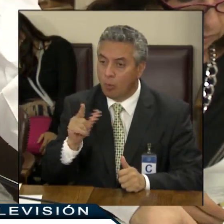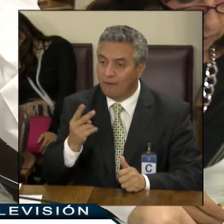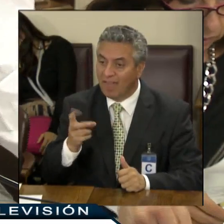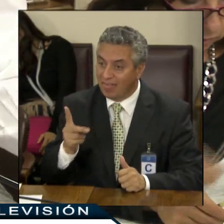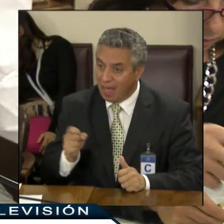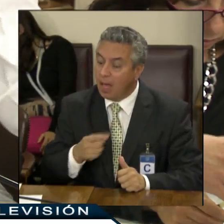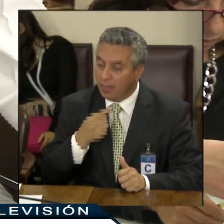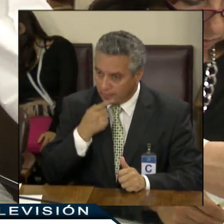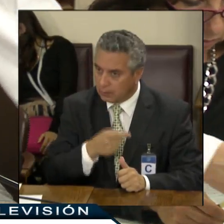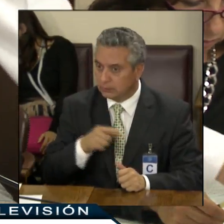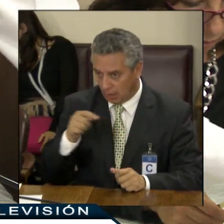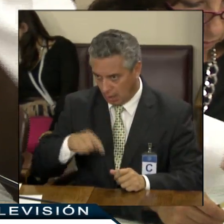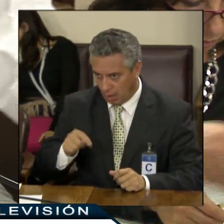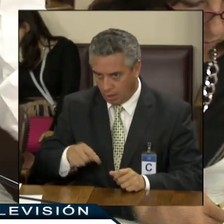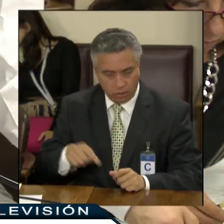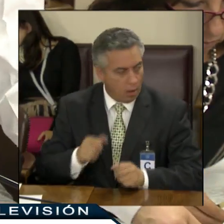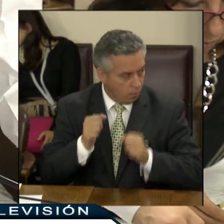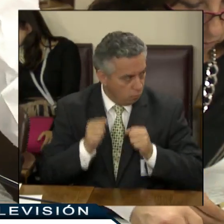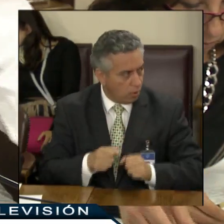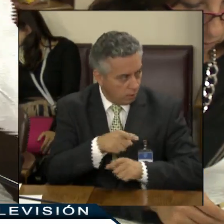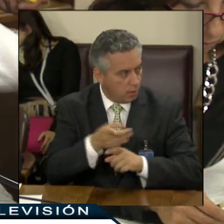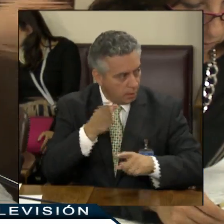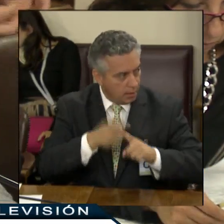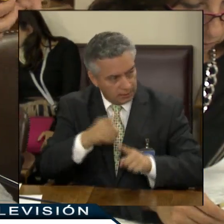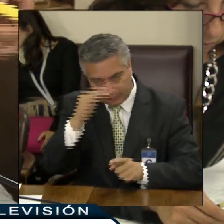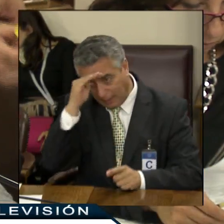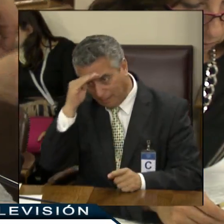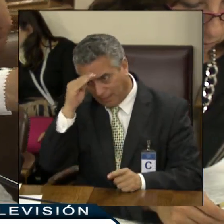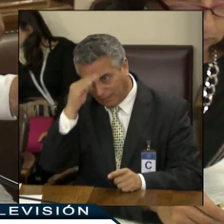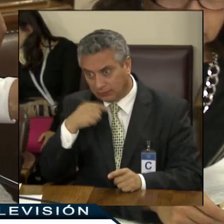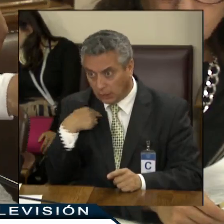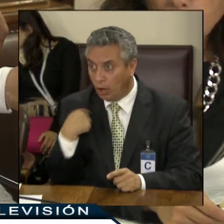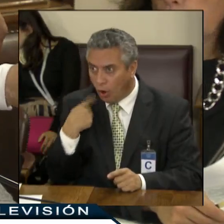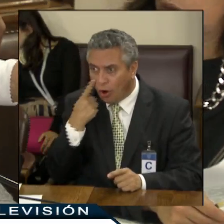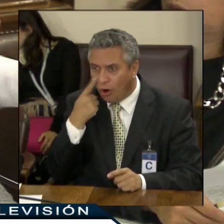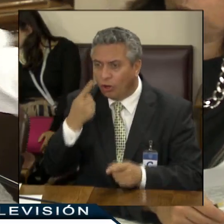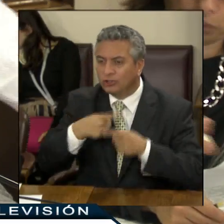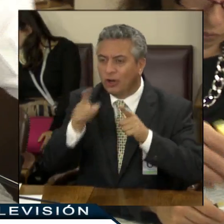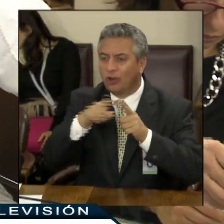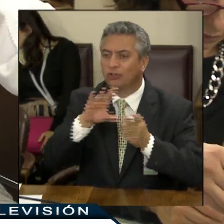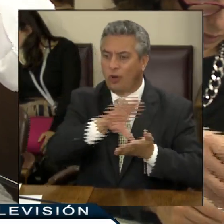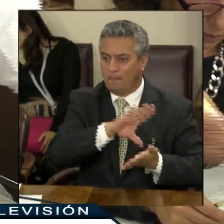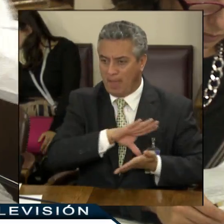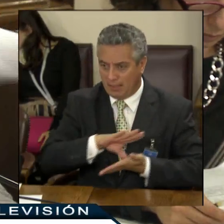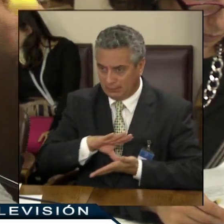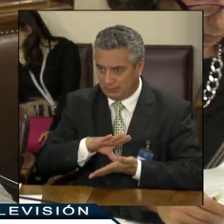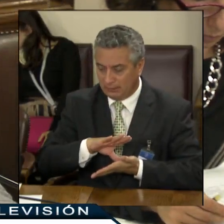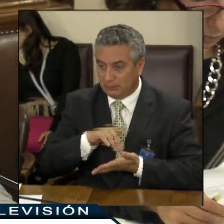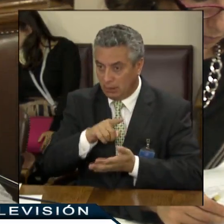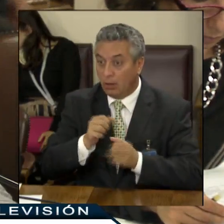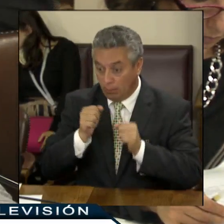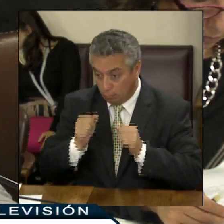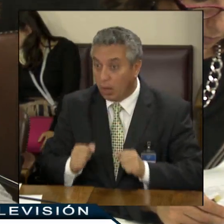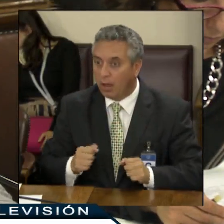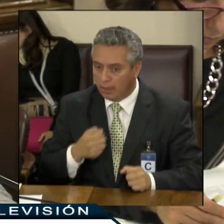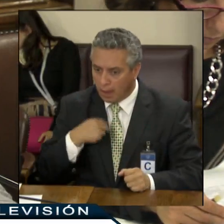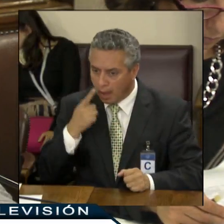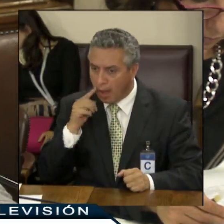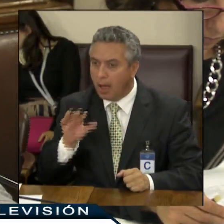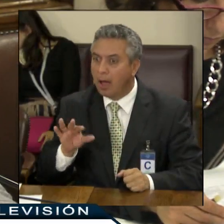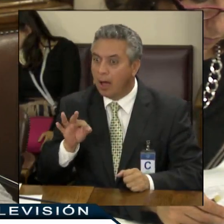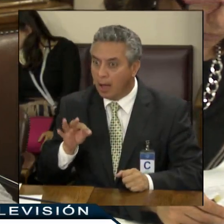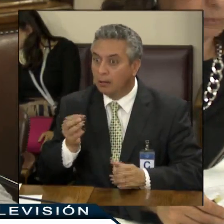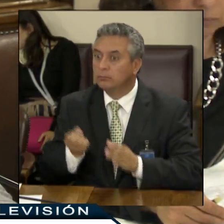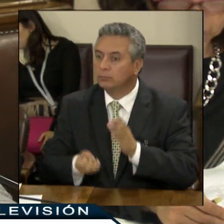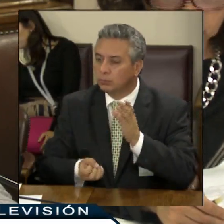haber pueden estar experiencia que nosotros conocimos en otros países que puedo estar en presencia de nuevas